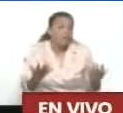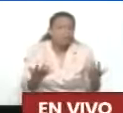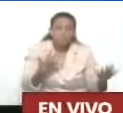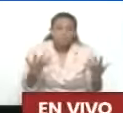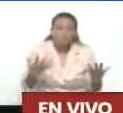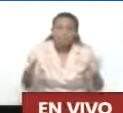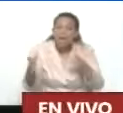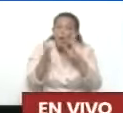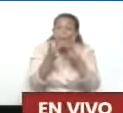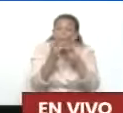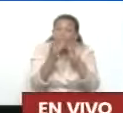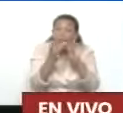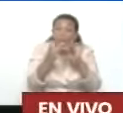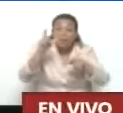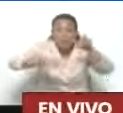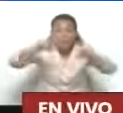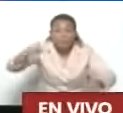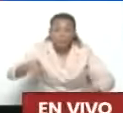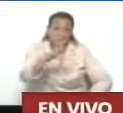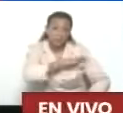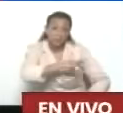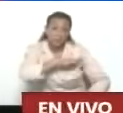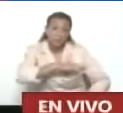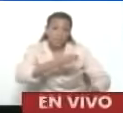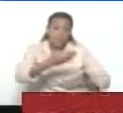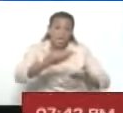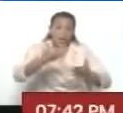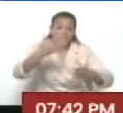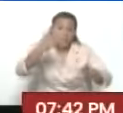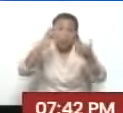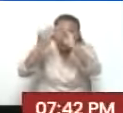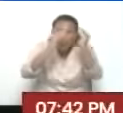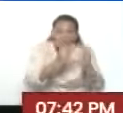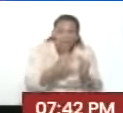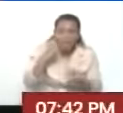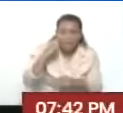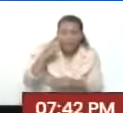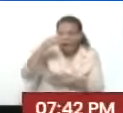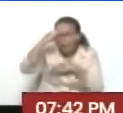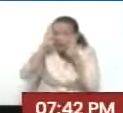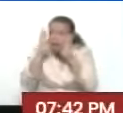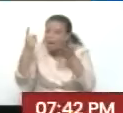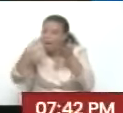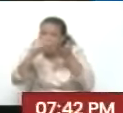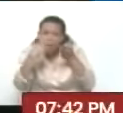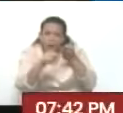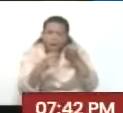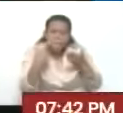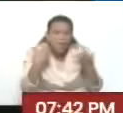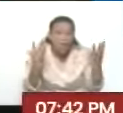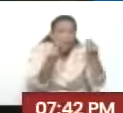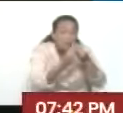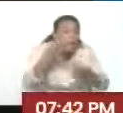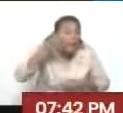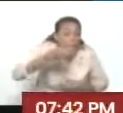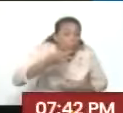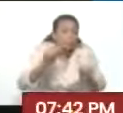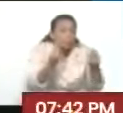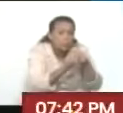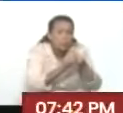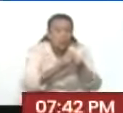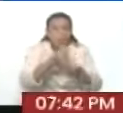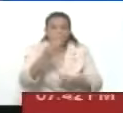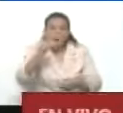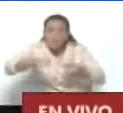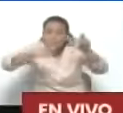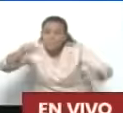estén conectados con la sociedad, que interpreten, que escuchen a la sociedad, que encarnen las luchas de la sociedad,